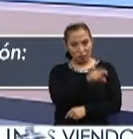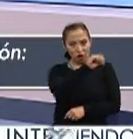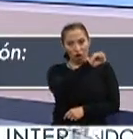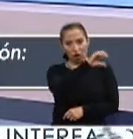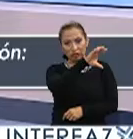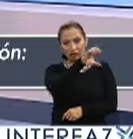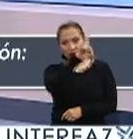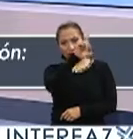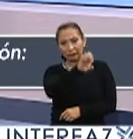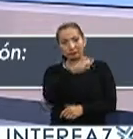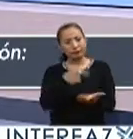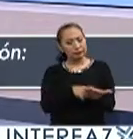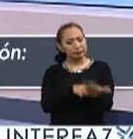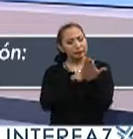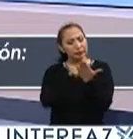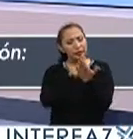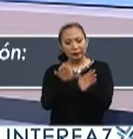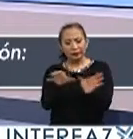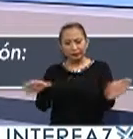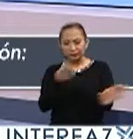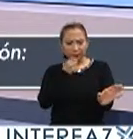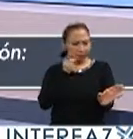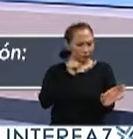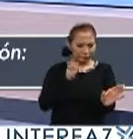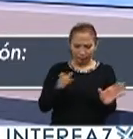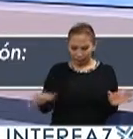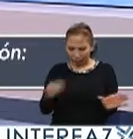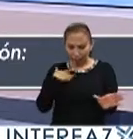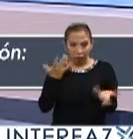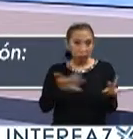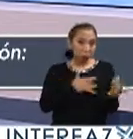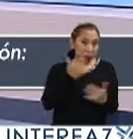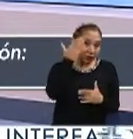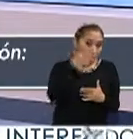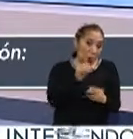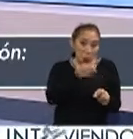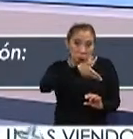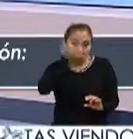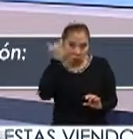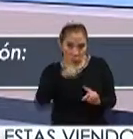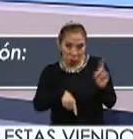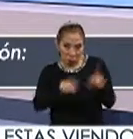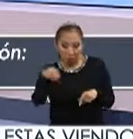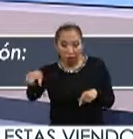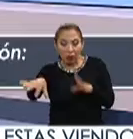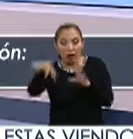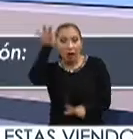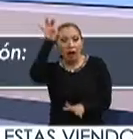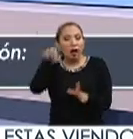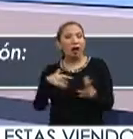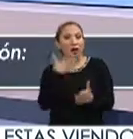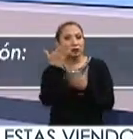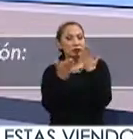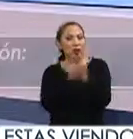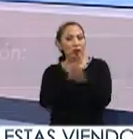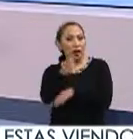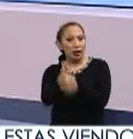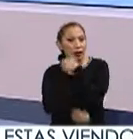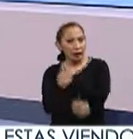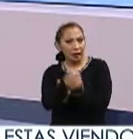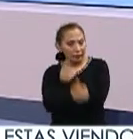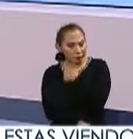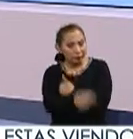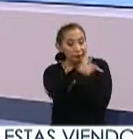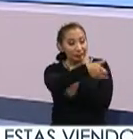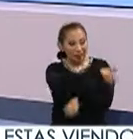la OCDE, muestra que la división de género, consciente o inconsciente, influye en la elección de los estudios superiores. Es